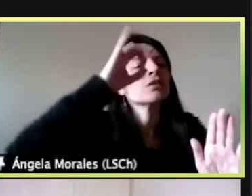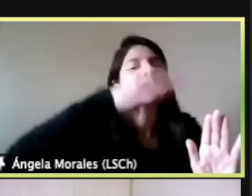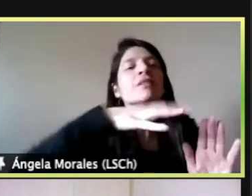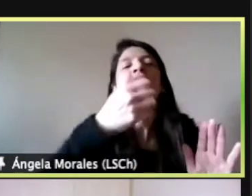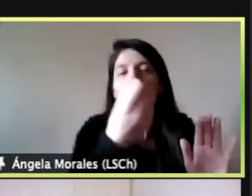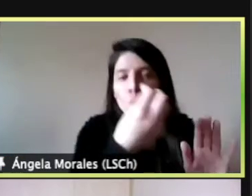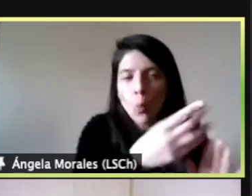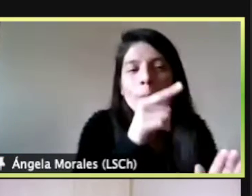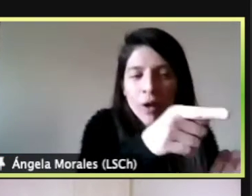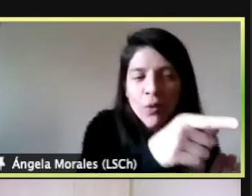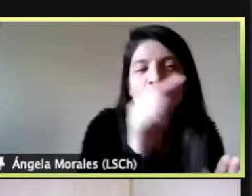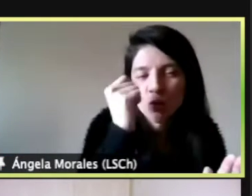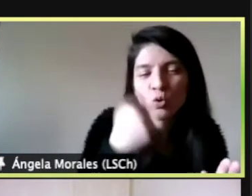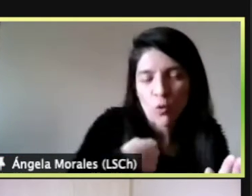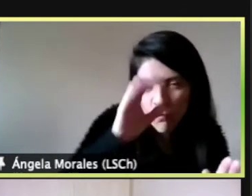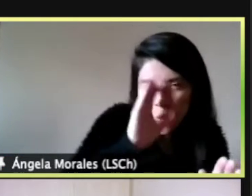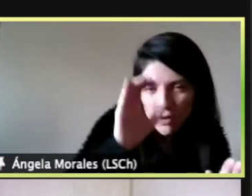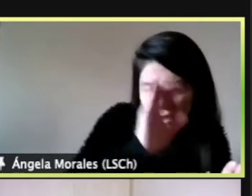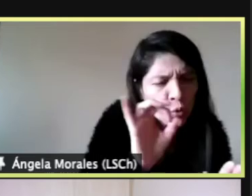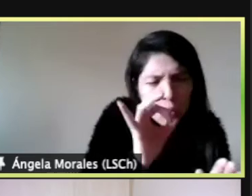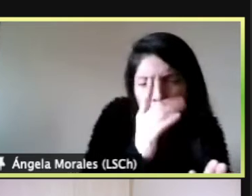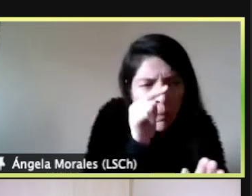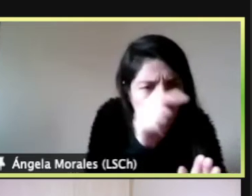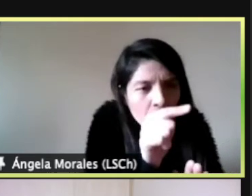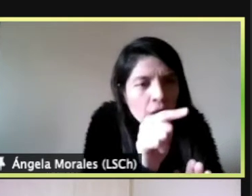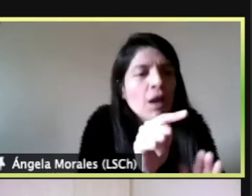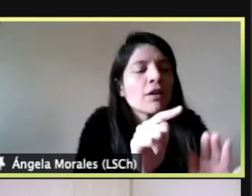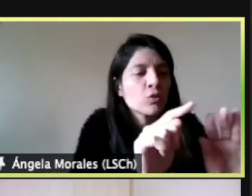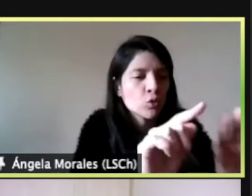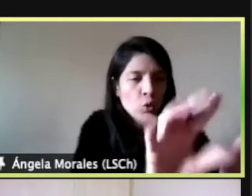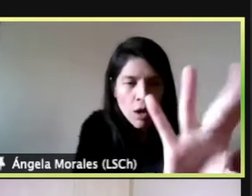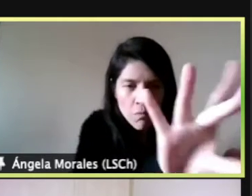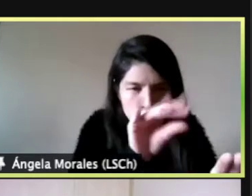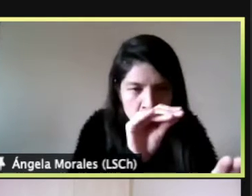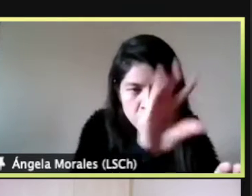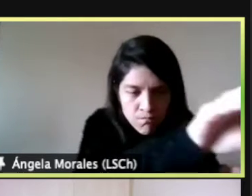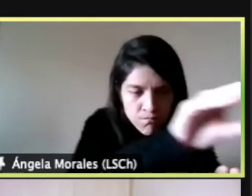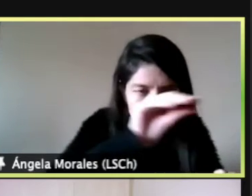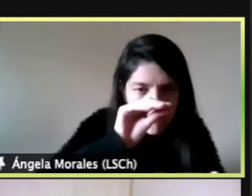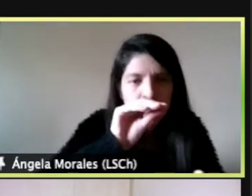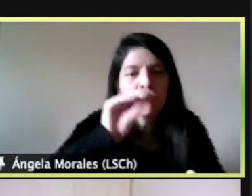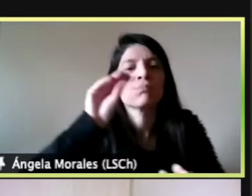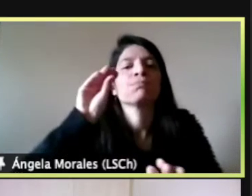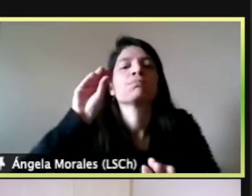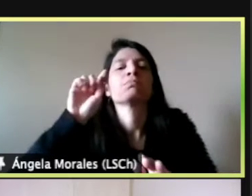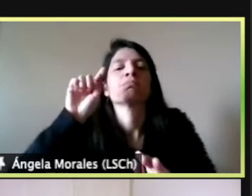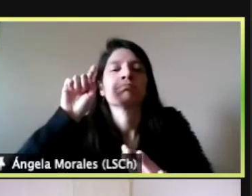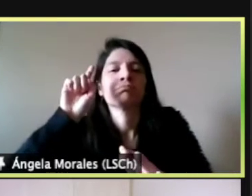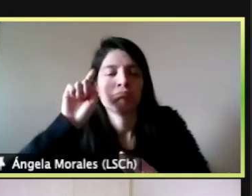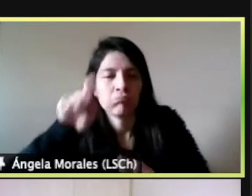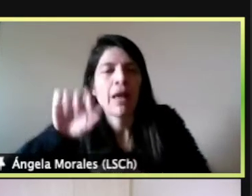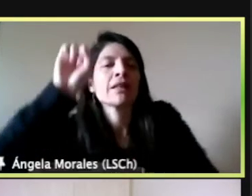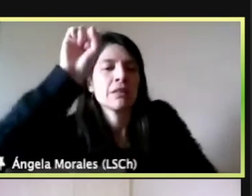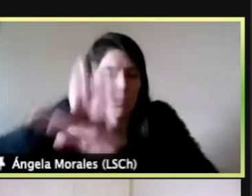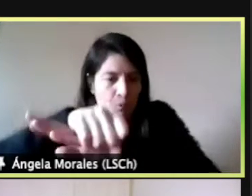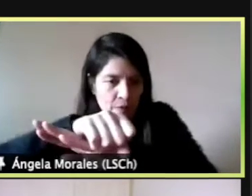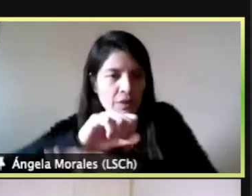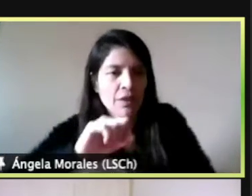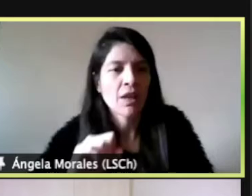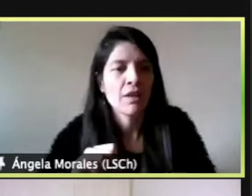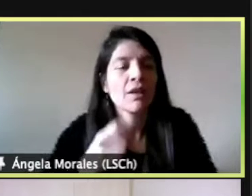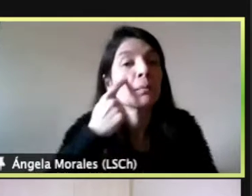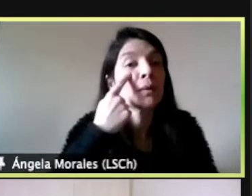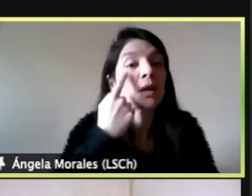Los selecciono, enter y le doy en aceptar. Al aceptar, fíjense que ahora yo tengo, me